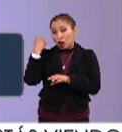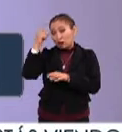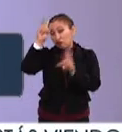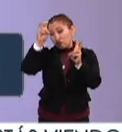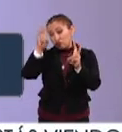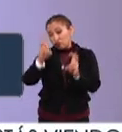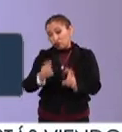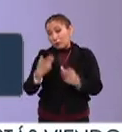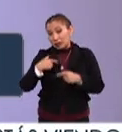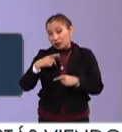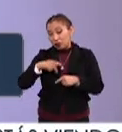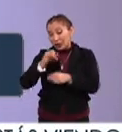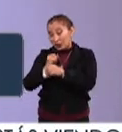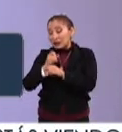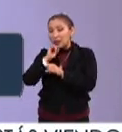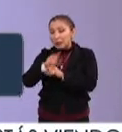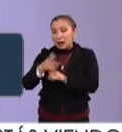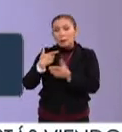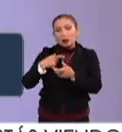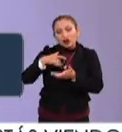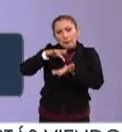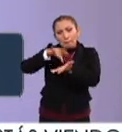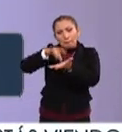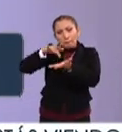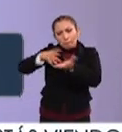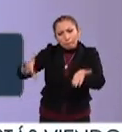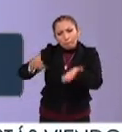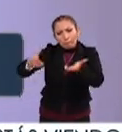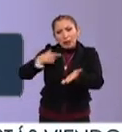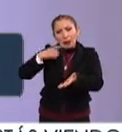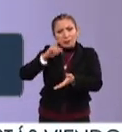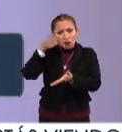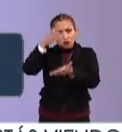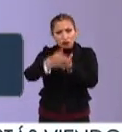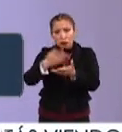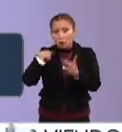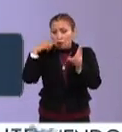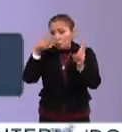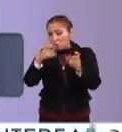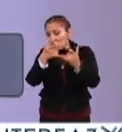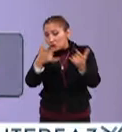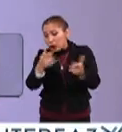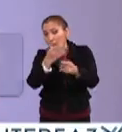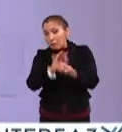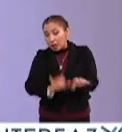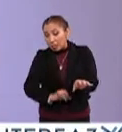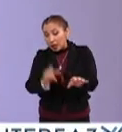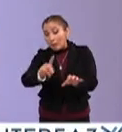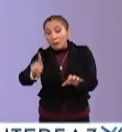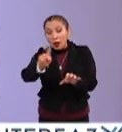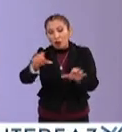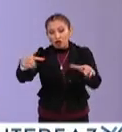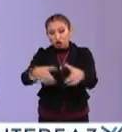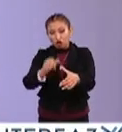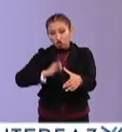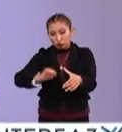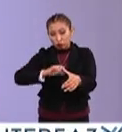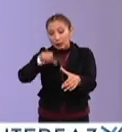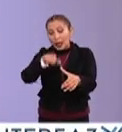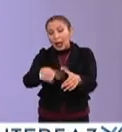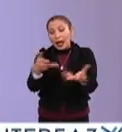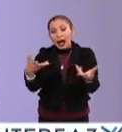de investigadores, pero también de activistas. O sea, va a haber gente ahí que va a exponer casos muy interesantes donde los pueblos originarios